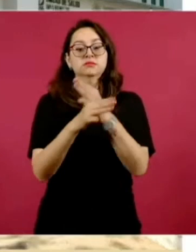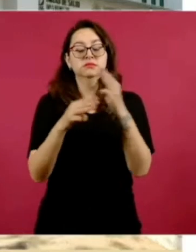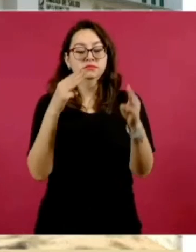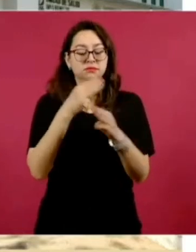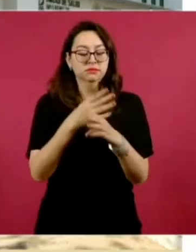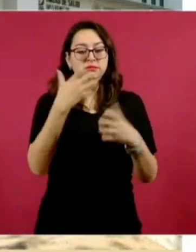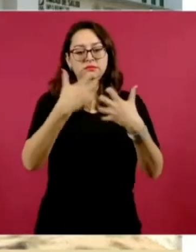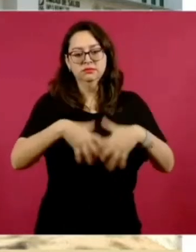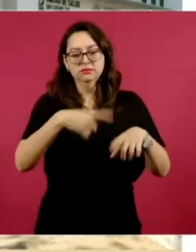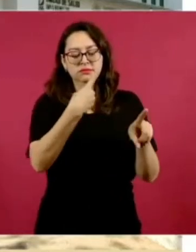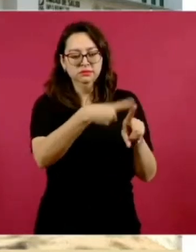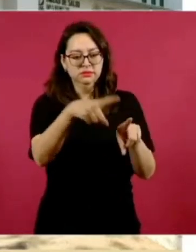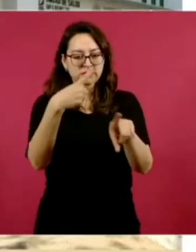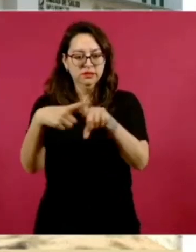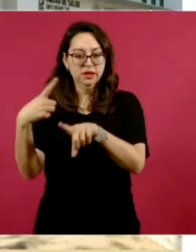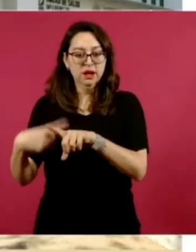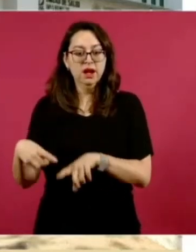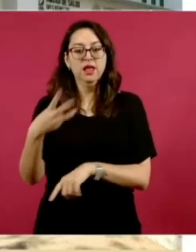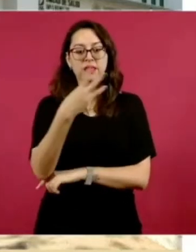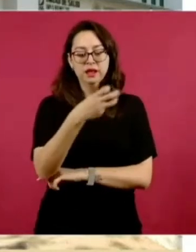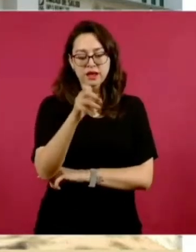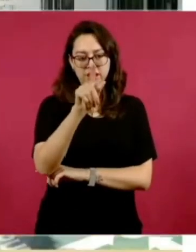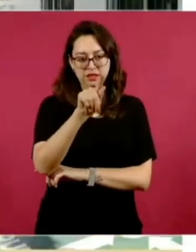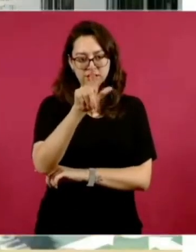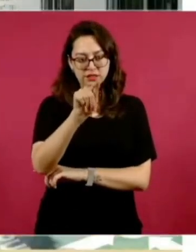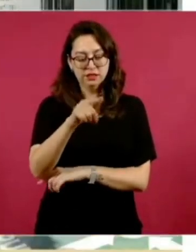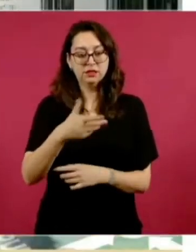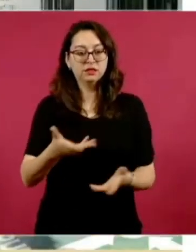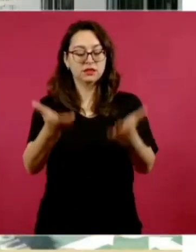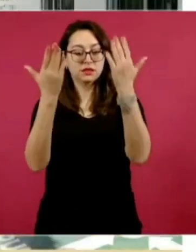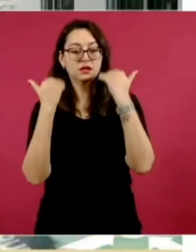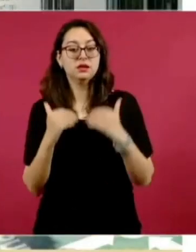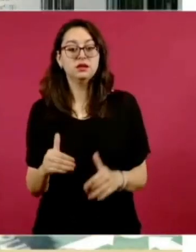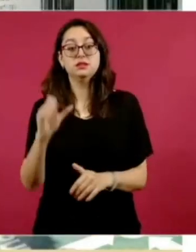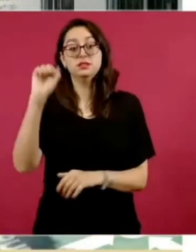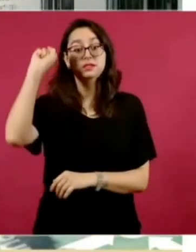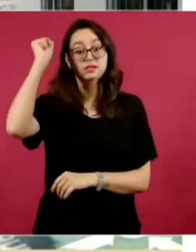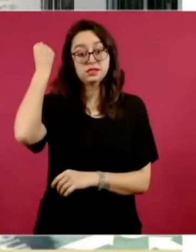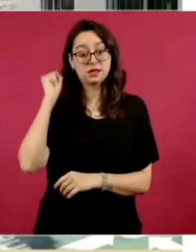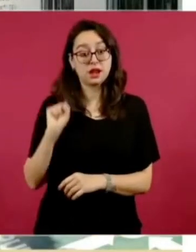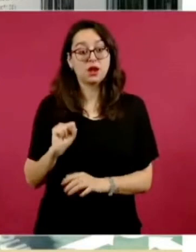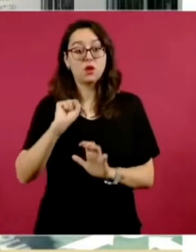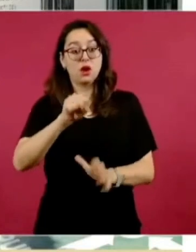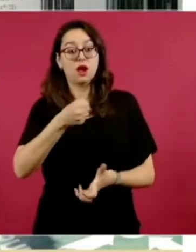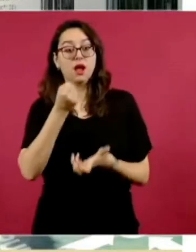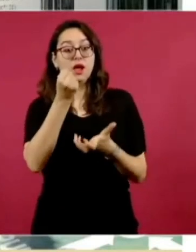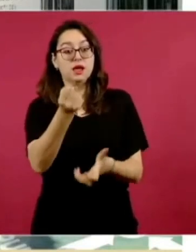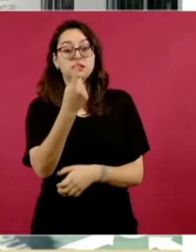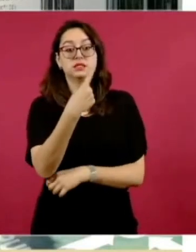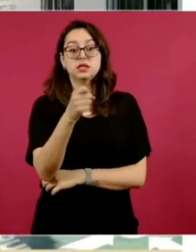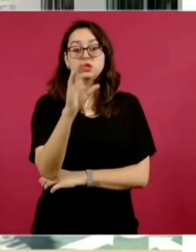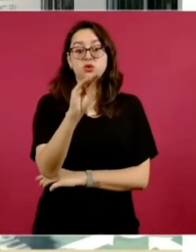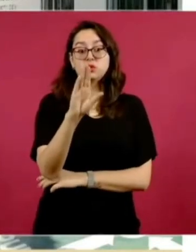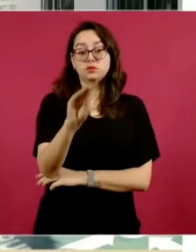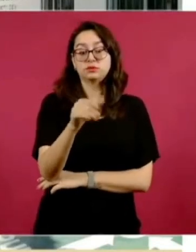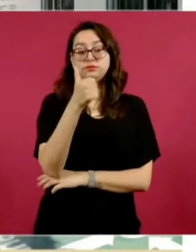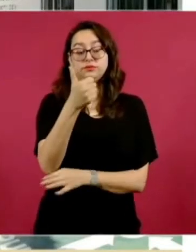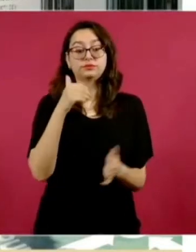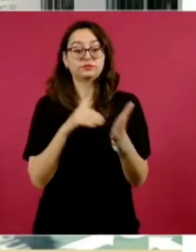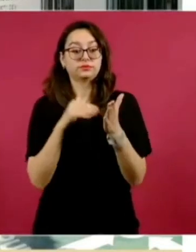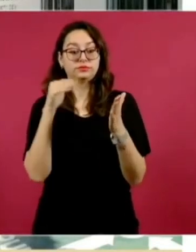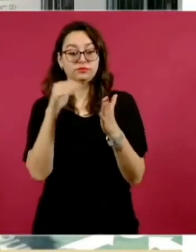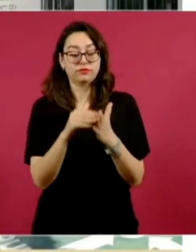370 equipos médicos. En la siguiente, en el estado de Sinaloa, la inversión fue de 196 millones de pesos